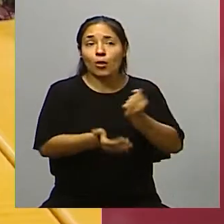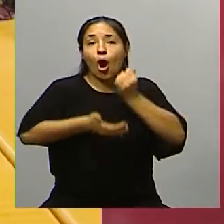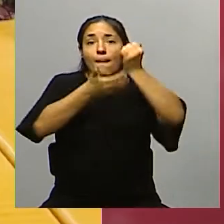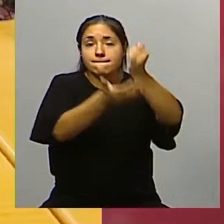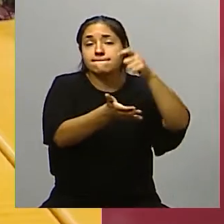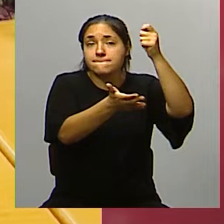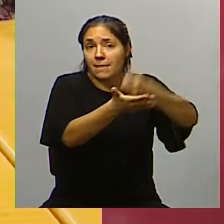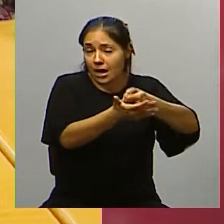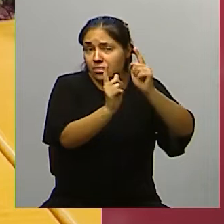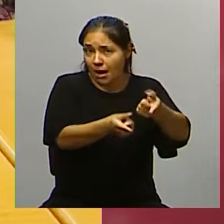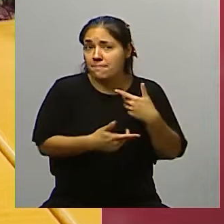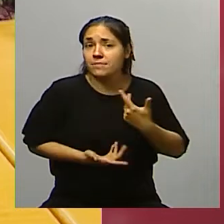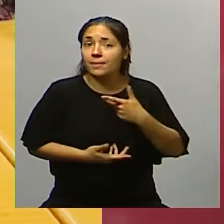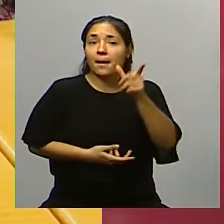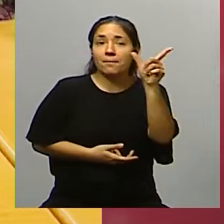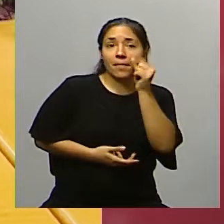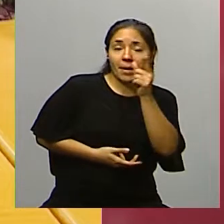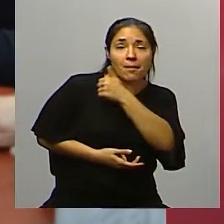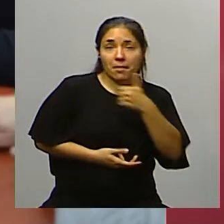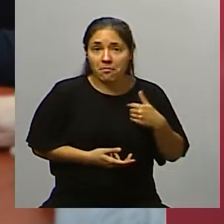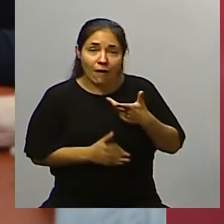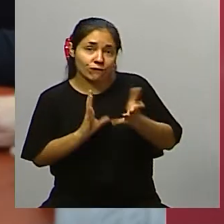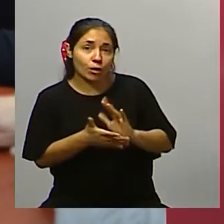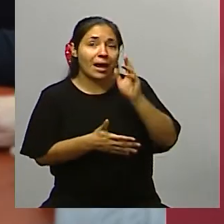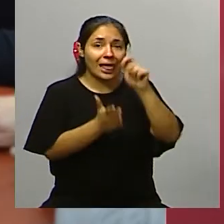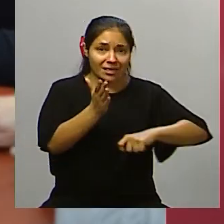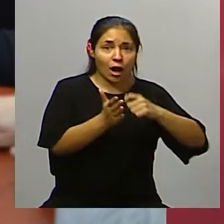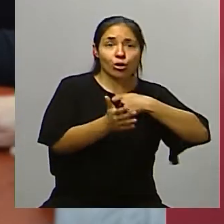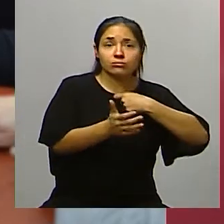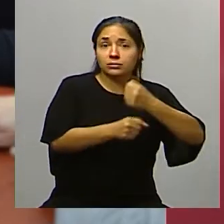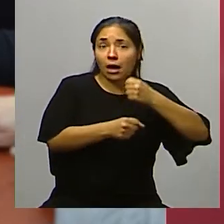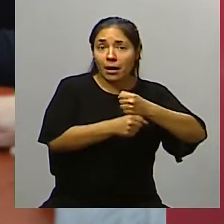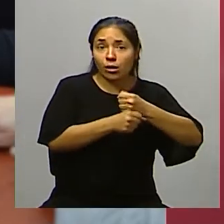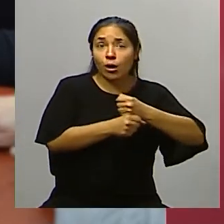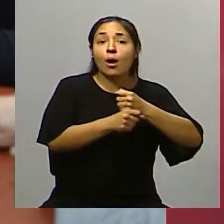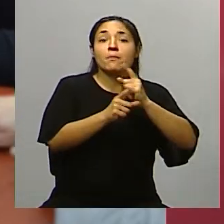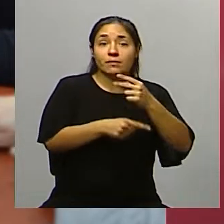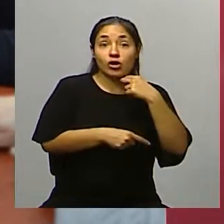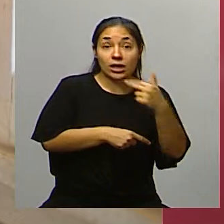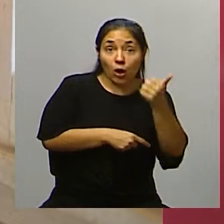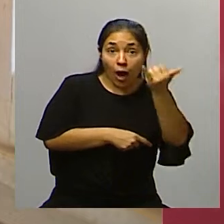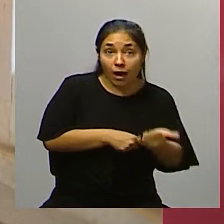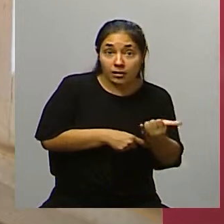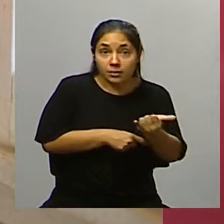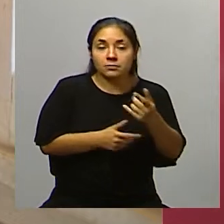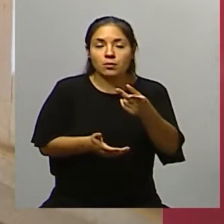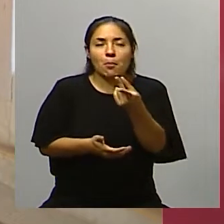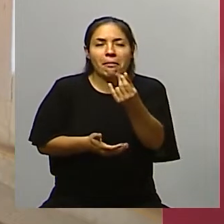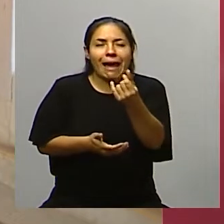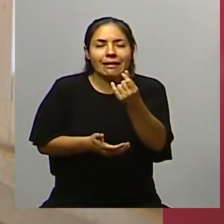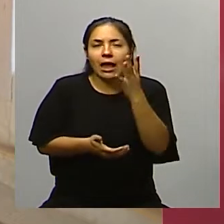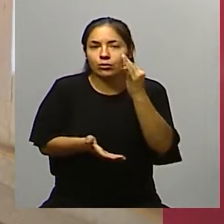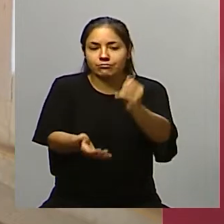O sea, esos padres tienen un trabajo registrado y reciben esos hijos, a través de sus padres, una asignación familiar que tiene